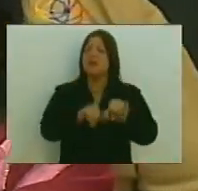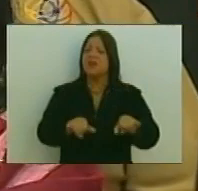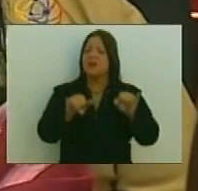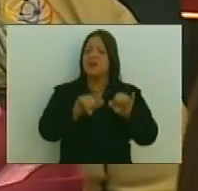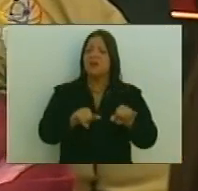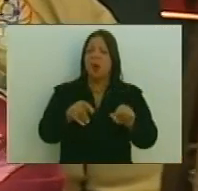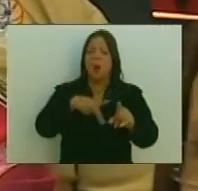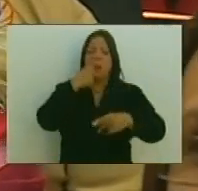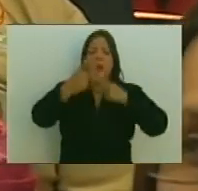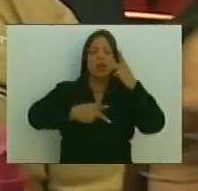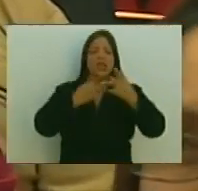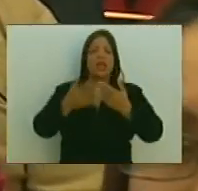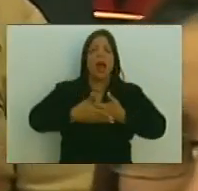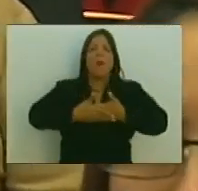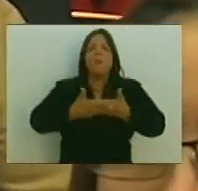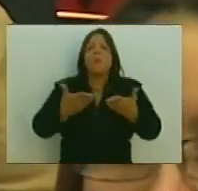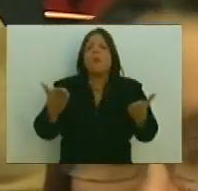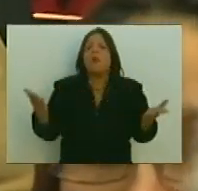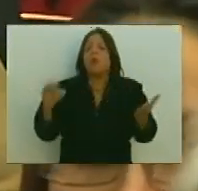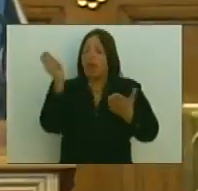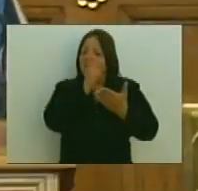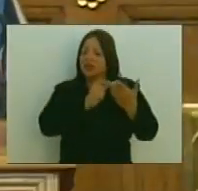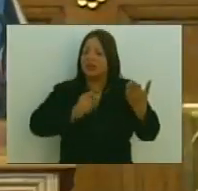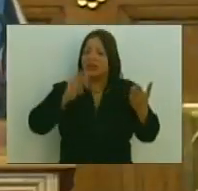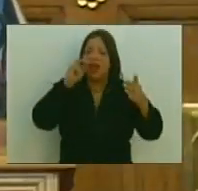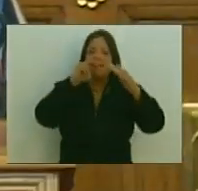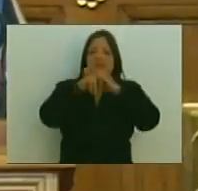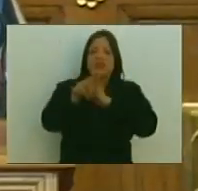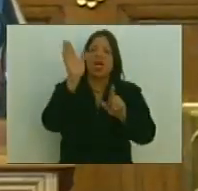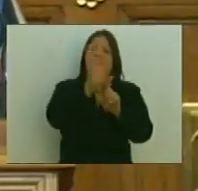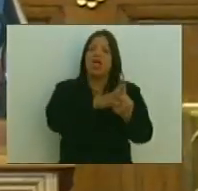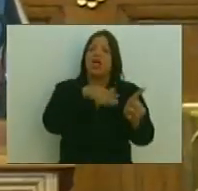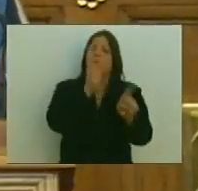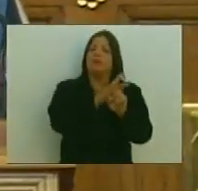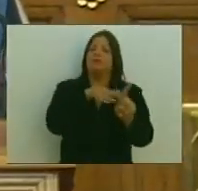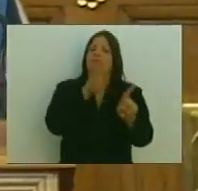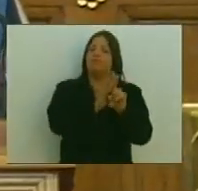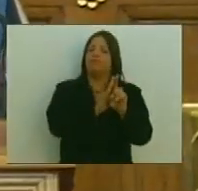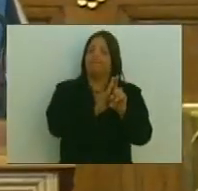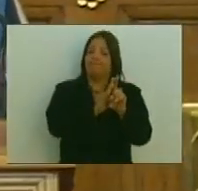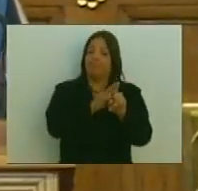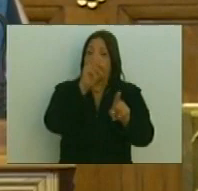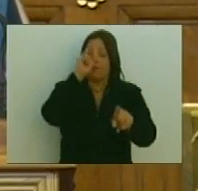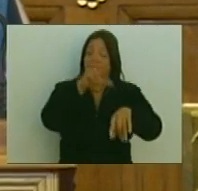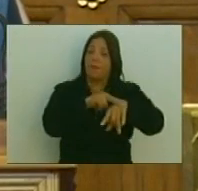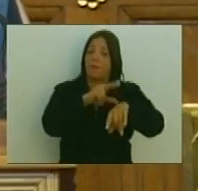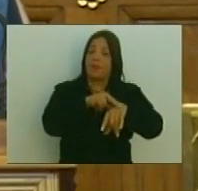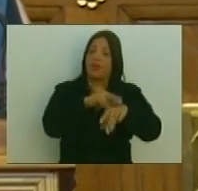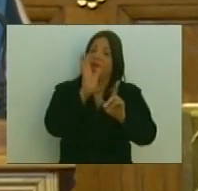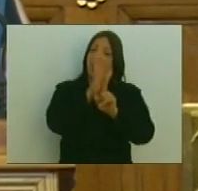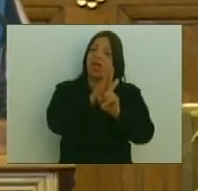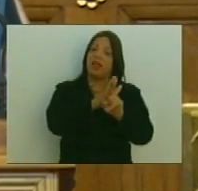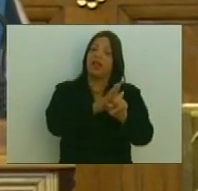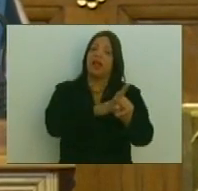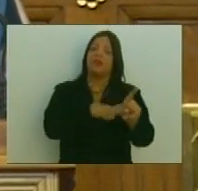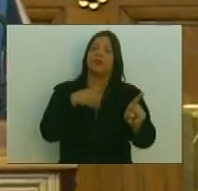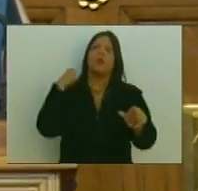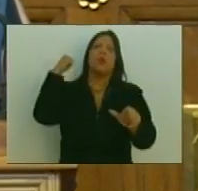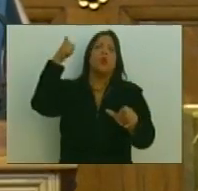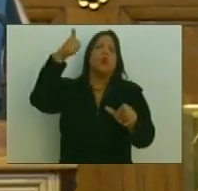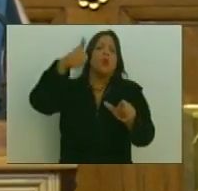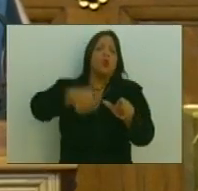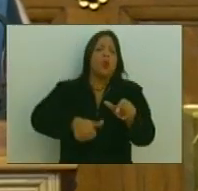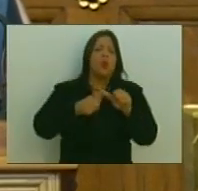escasas políticas públicas que se diseñaron con una visión asistencialista desde un enfoque basado en la lástima que mantenía a un